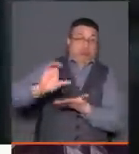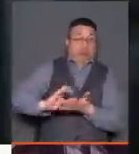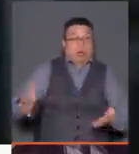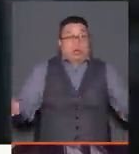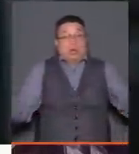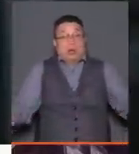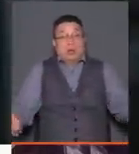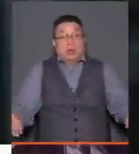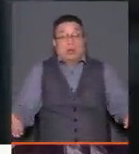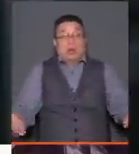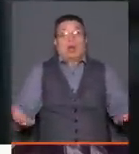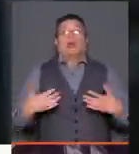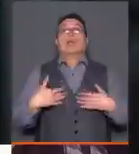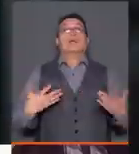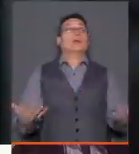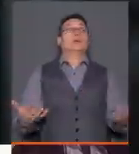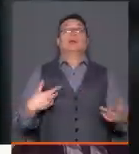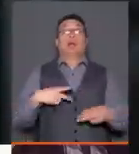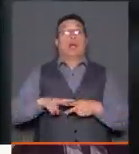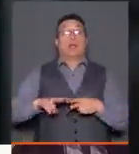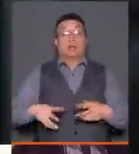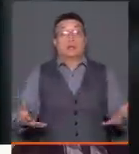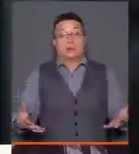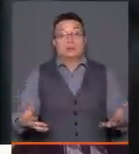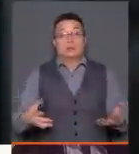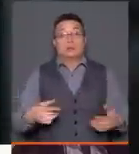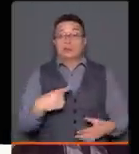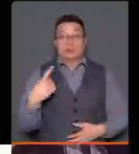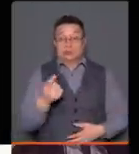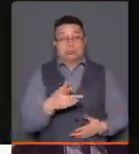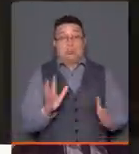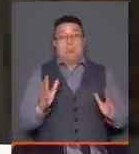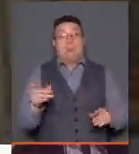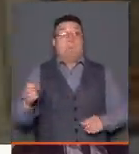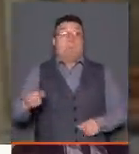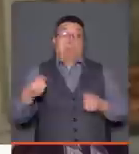Entonces algo que tú perdiste